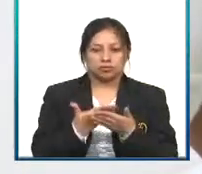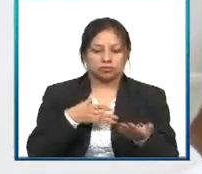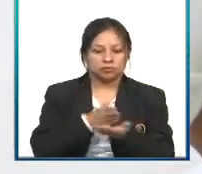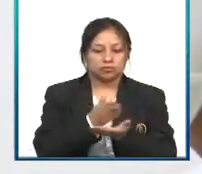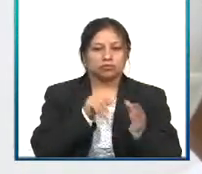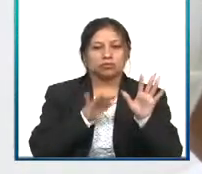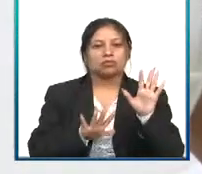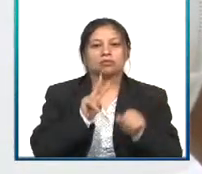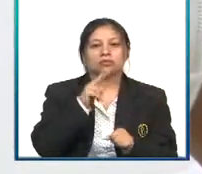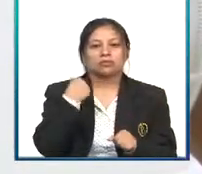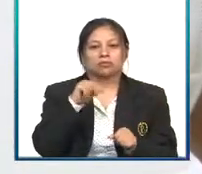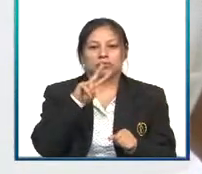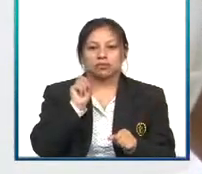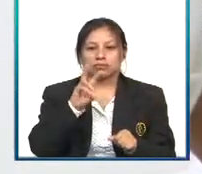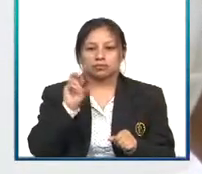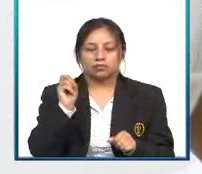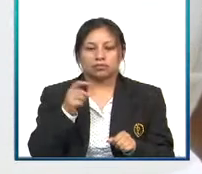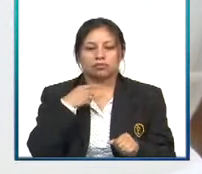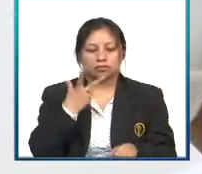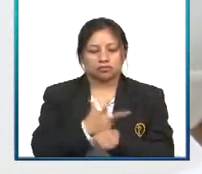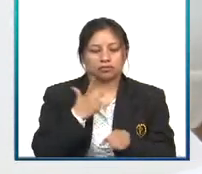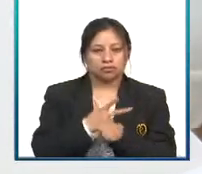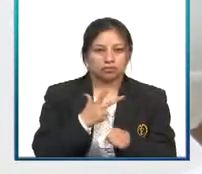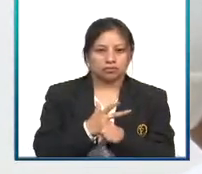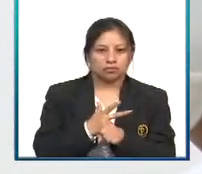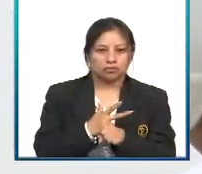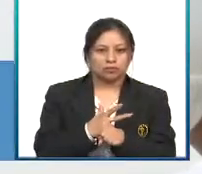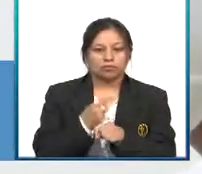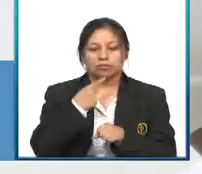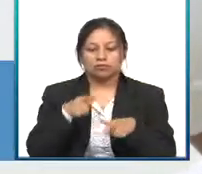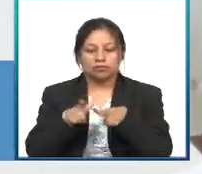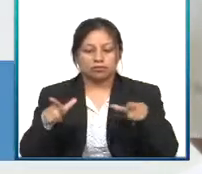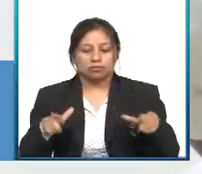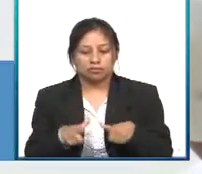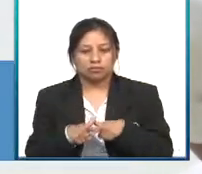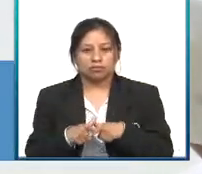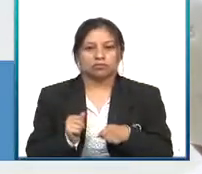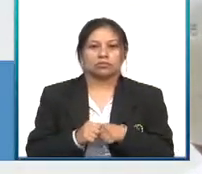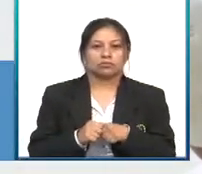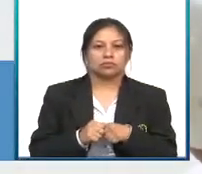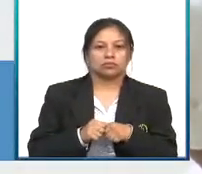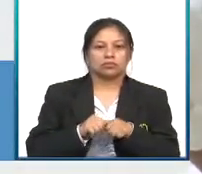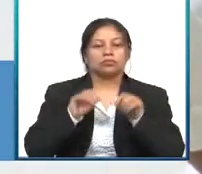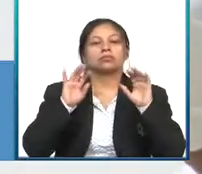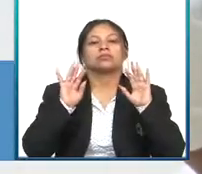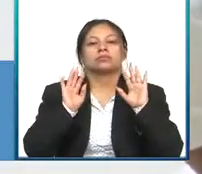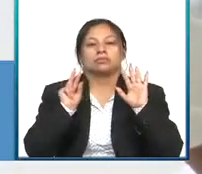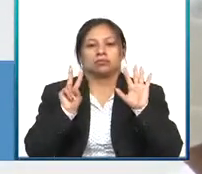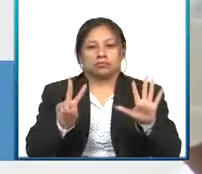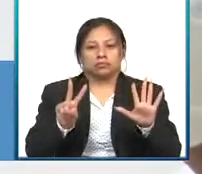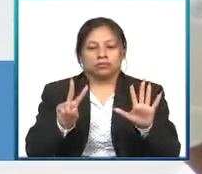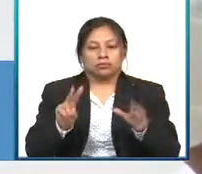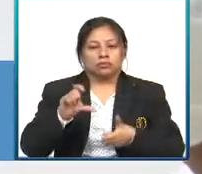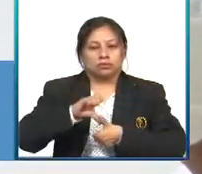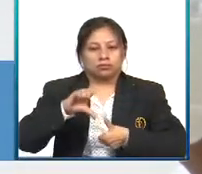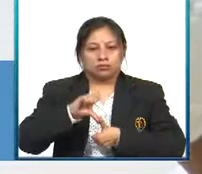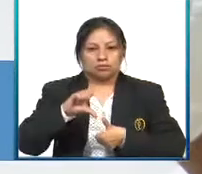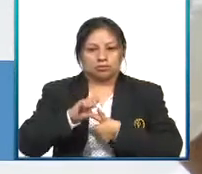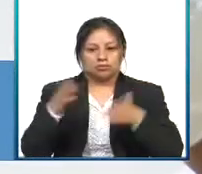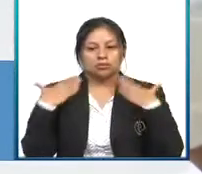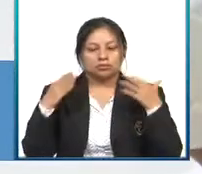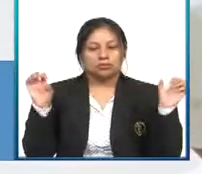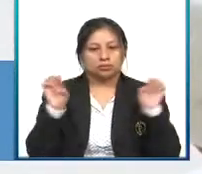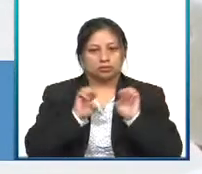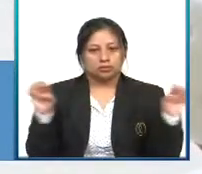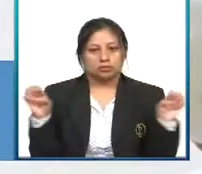decreto 12-2020, Guatemala va a ser sede de la séptima Olimpiada Centroamericana y del Caribe de